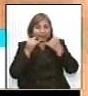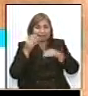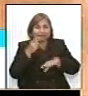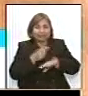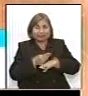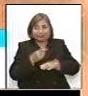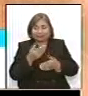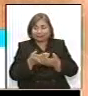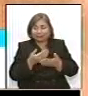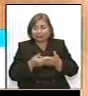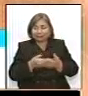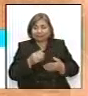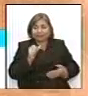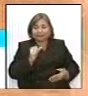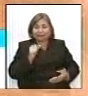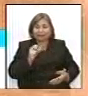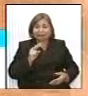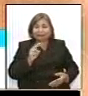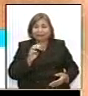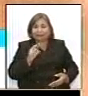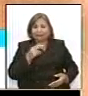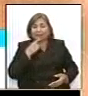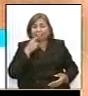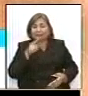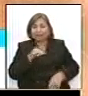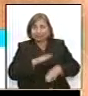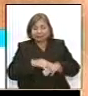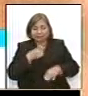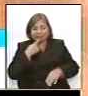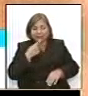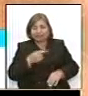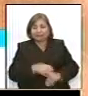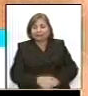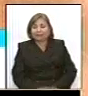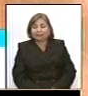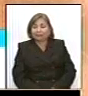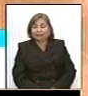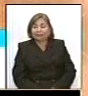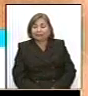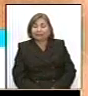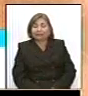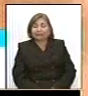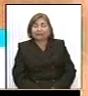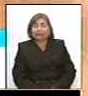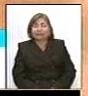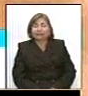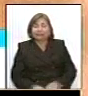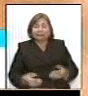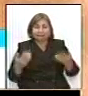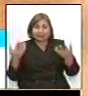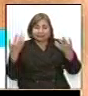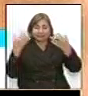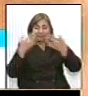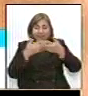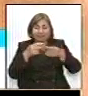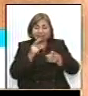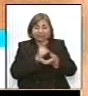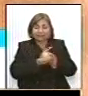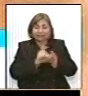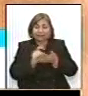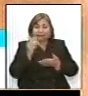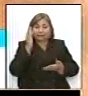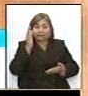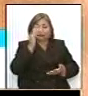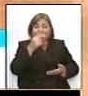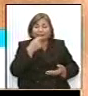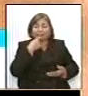del parlamentario Daniel Enrique Salaverry Villa. Al respecto, ella indica, cito textualmente, en relación con los informes de semana de representación,